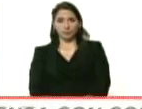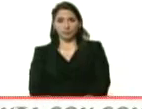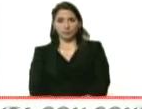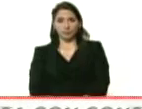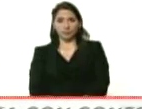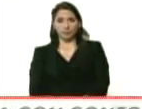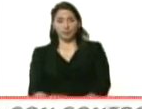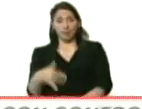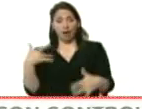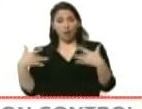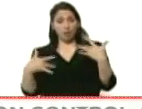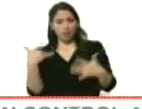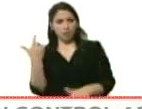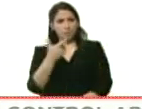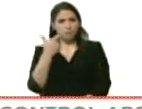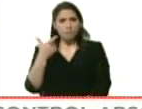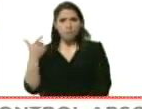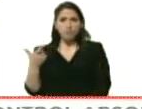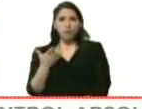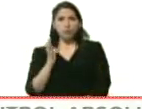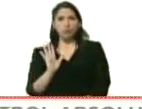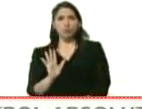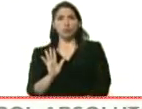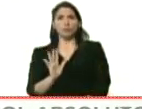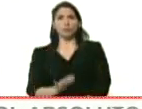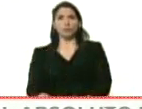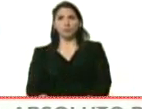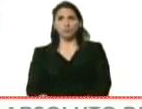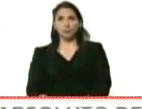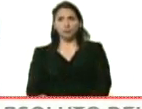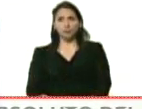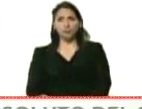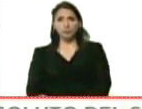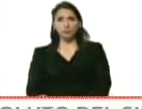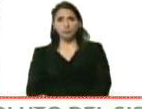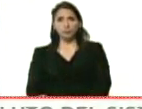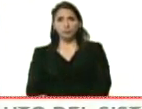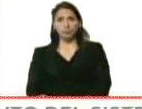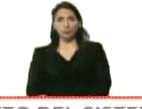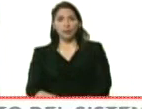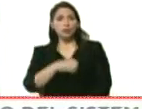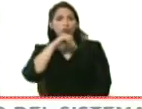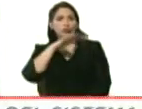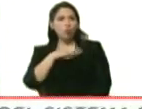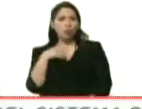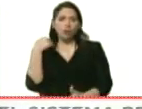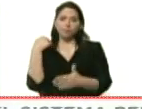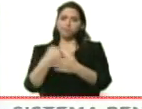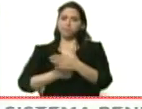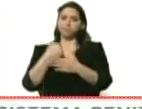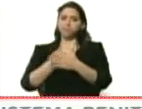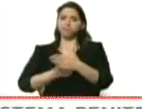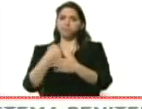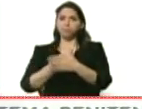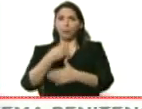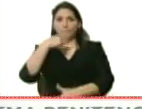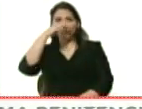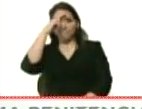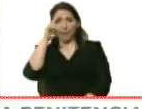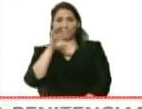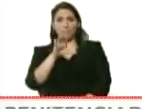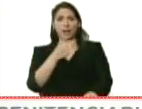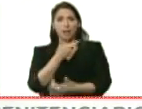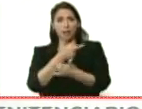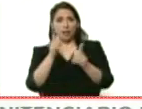Una actividad que busca precisamente gobernación del Estado Bolívar, lo que fue la gesta histórica del padre de la patria,